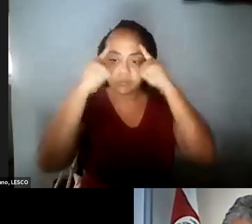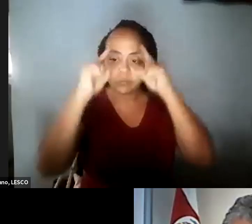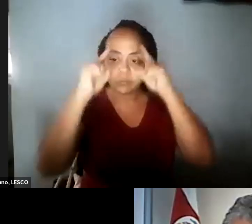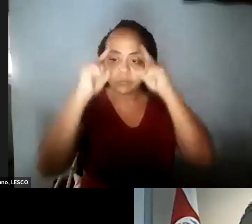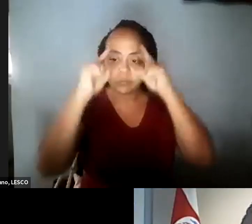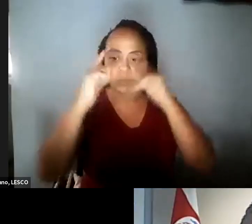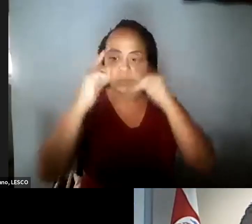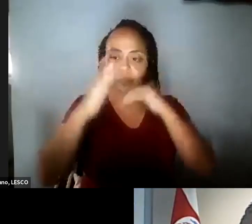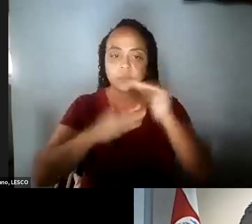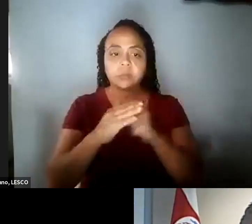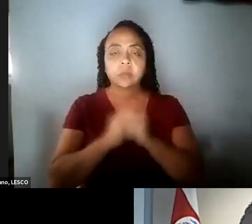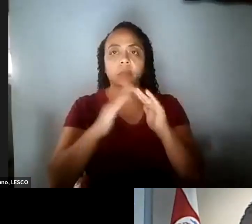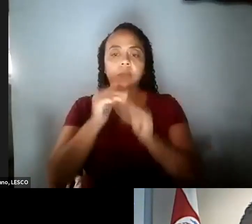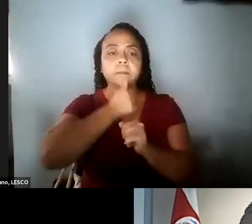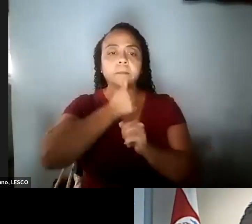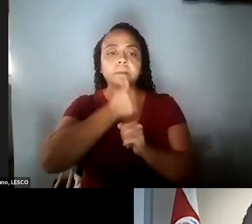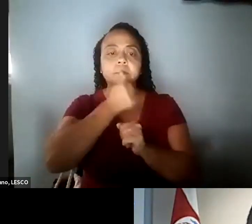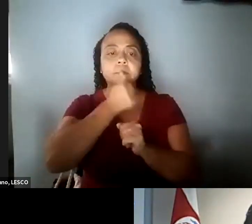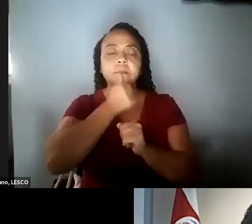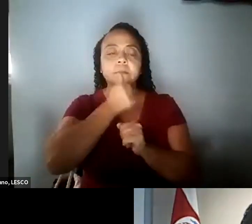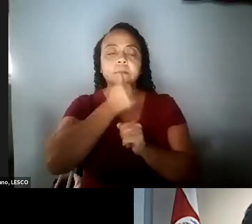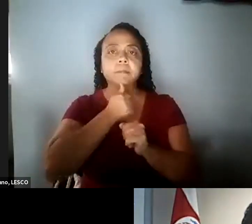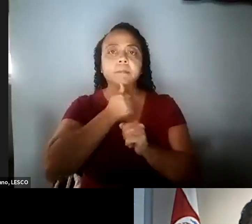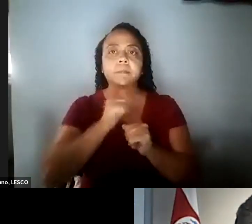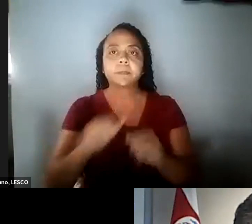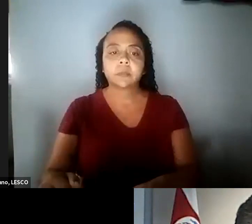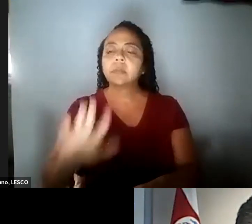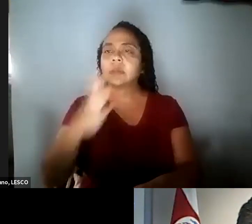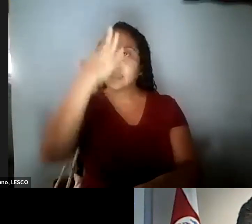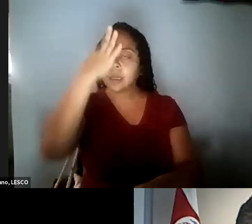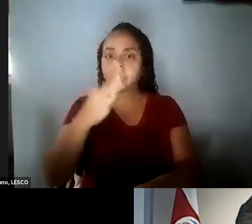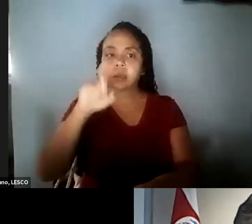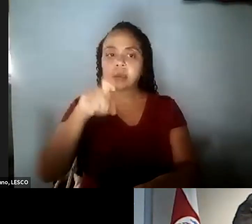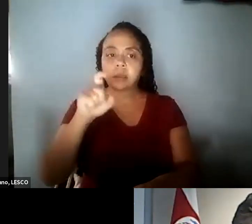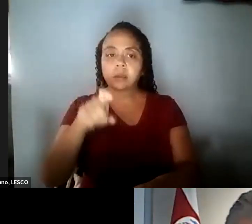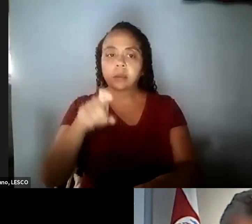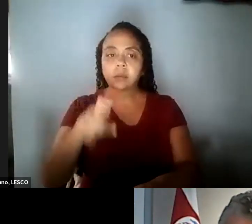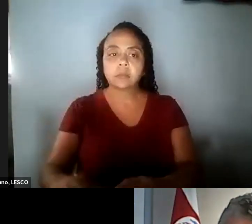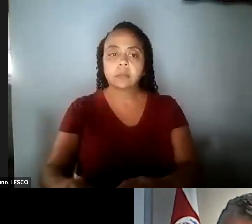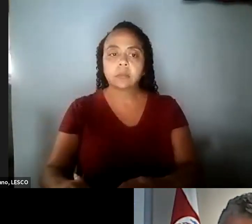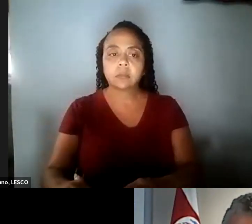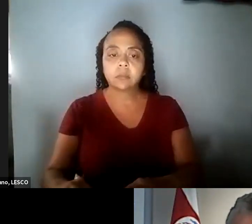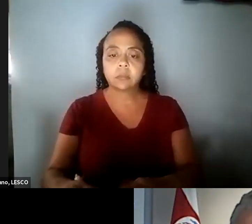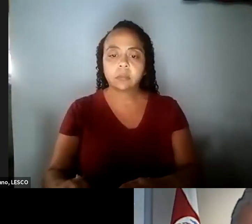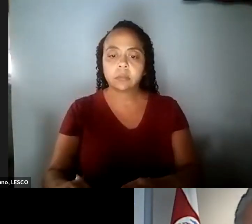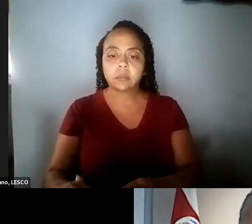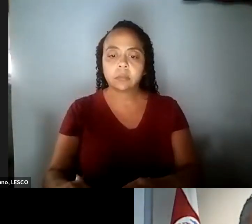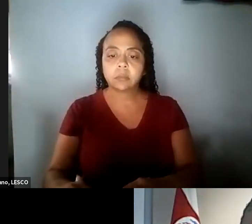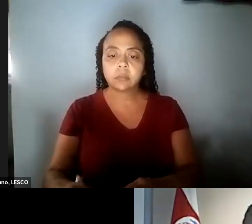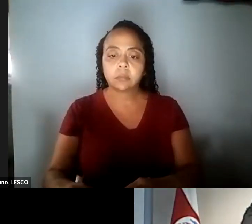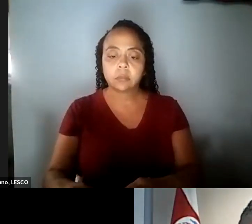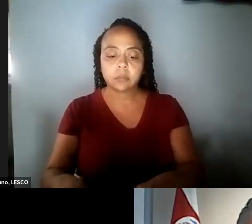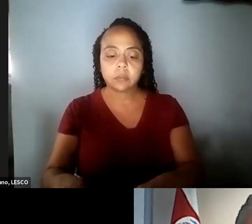comunidades resilientes a mediano plazo y que creen que requerimos en materia para poder cumplir nuestra meta